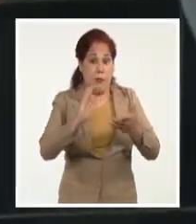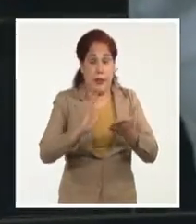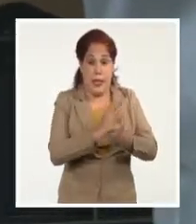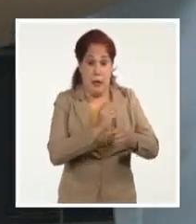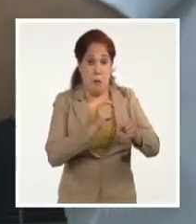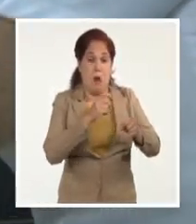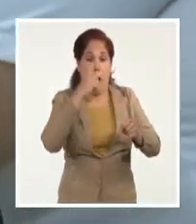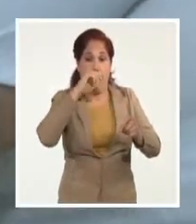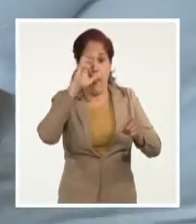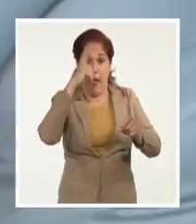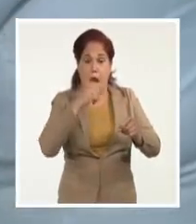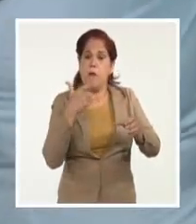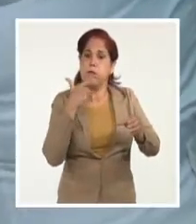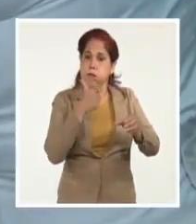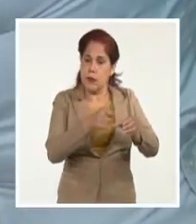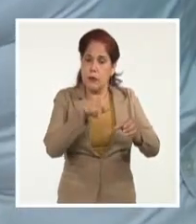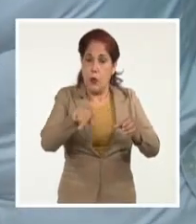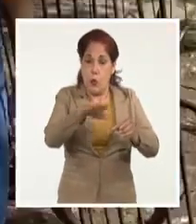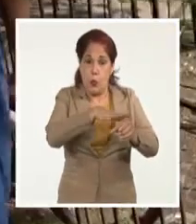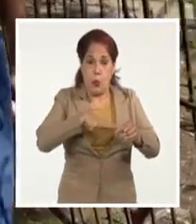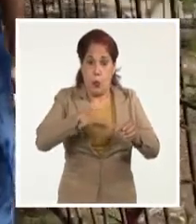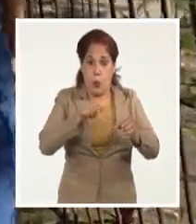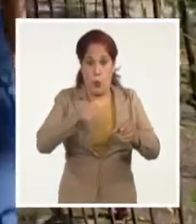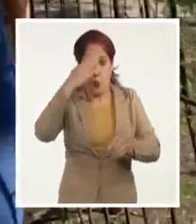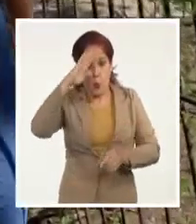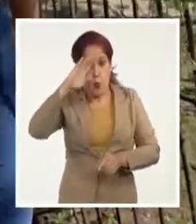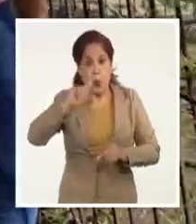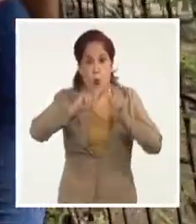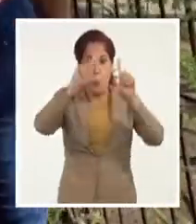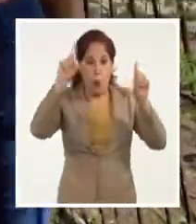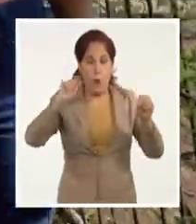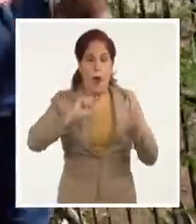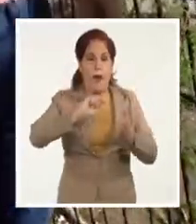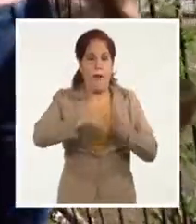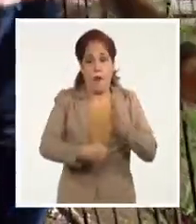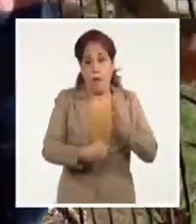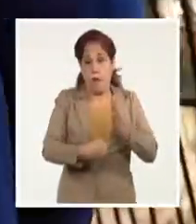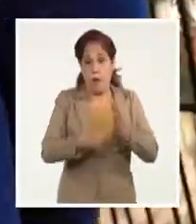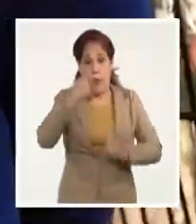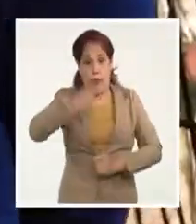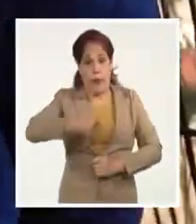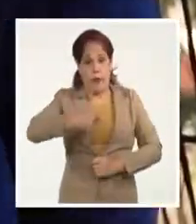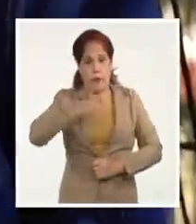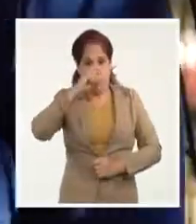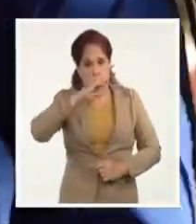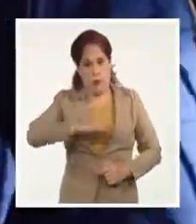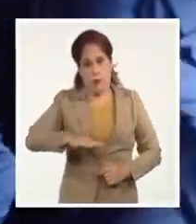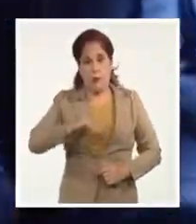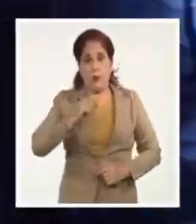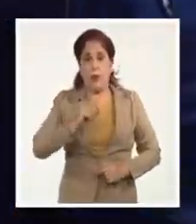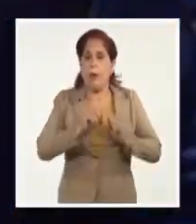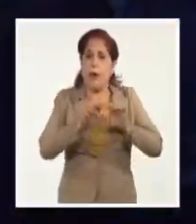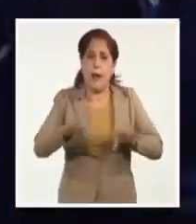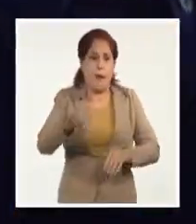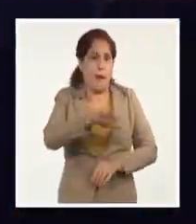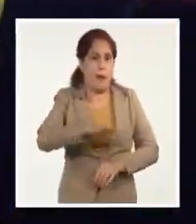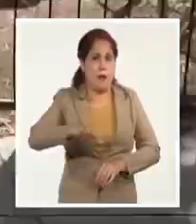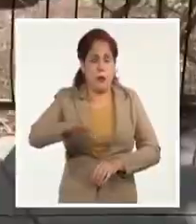contra la cob y 19 cuba es signataria de la convención sobre los derechos del niño y a los infantes en la mayor de las